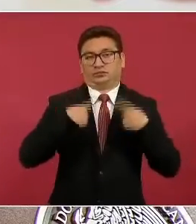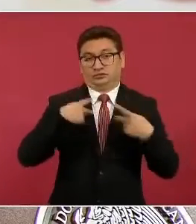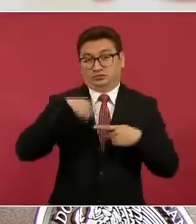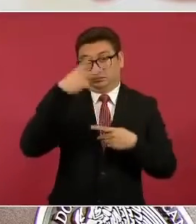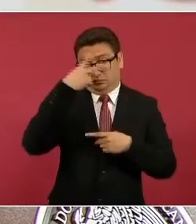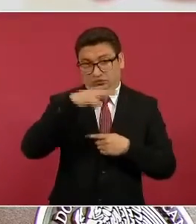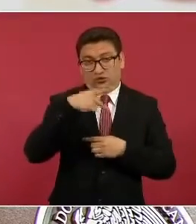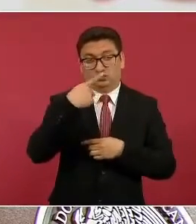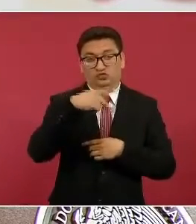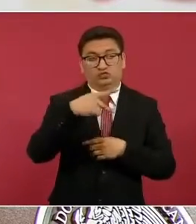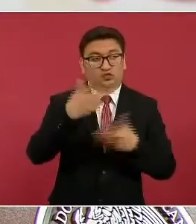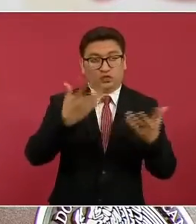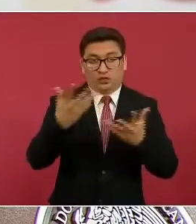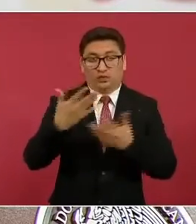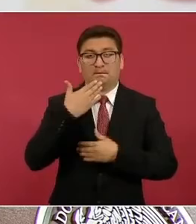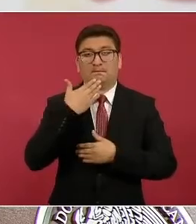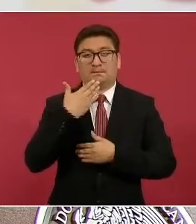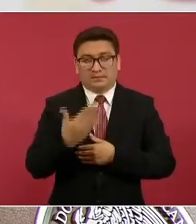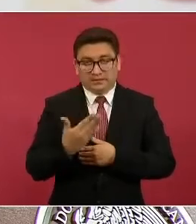todos,